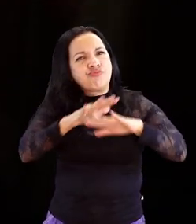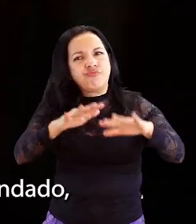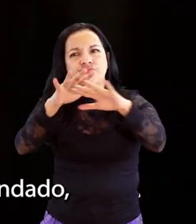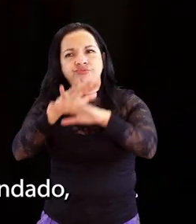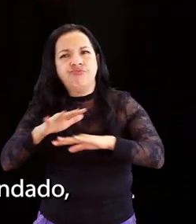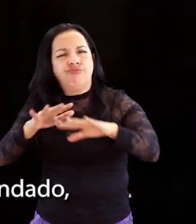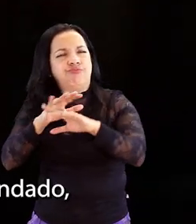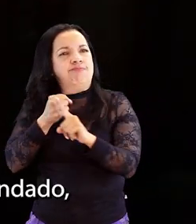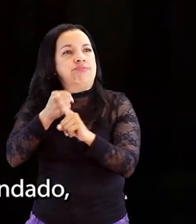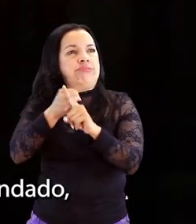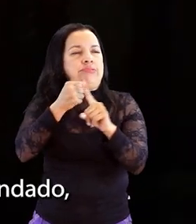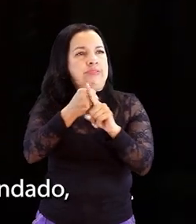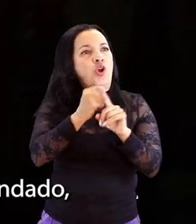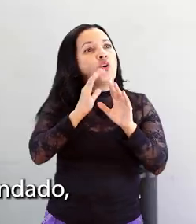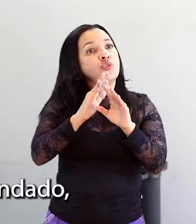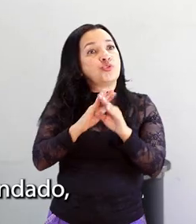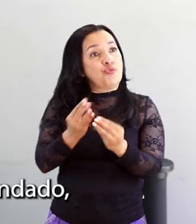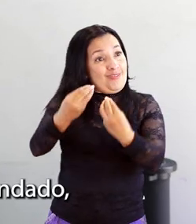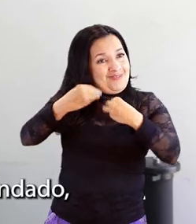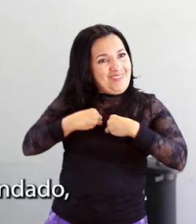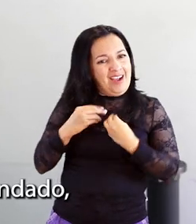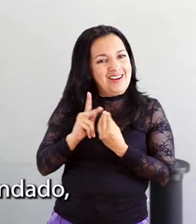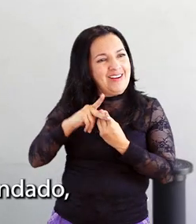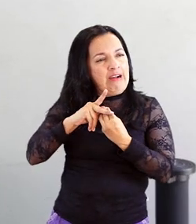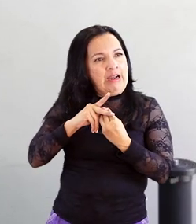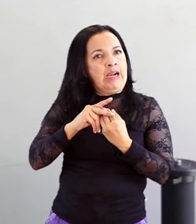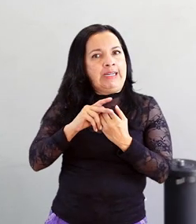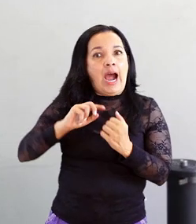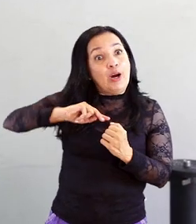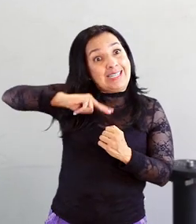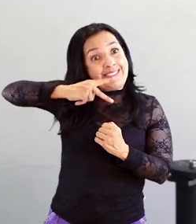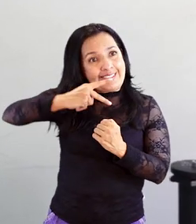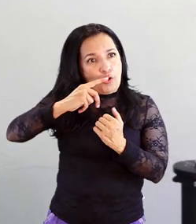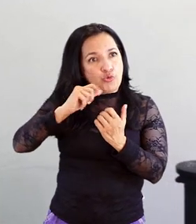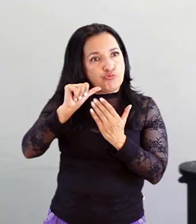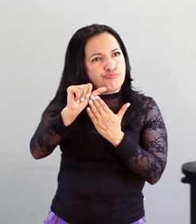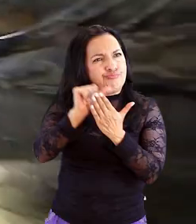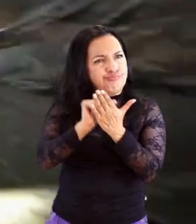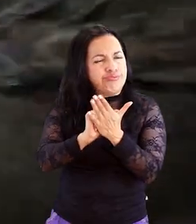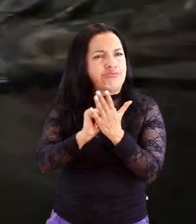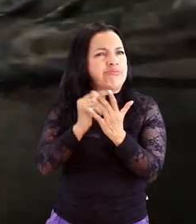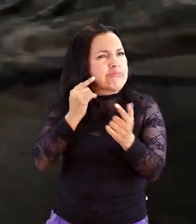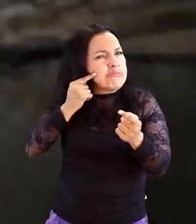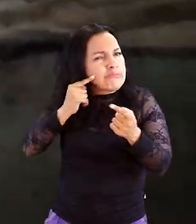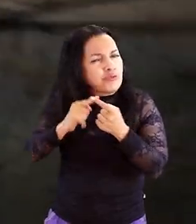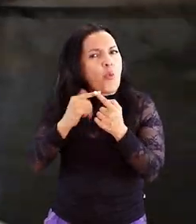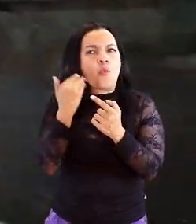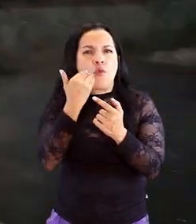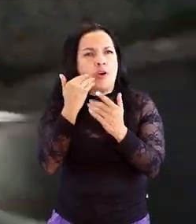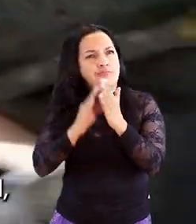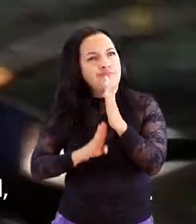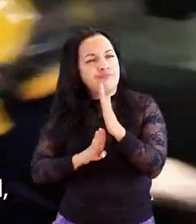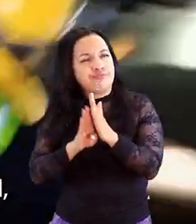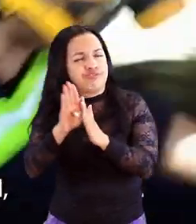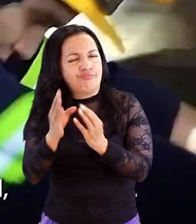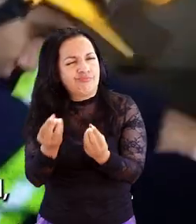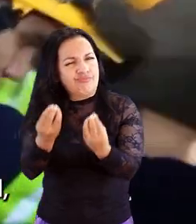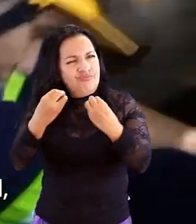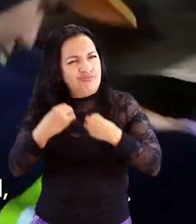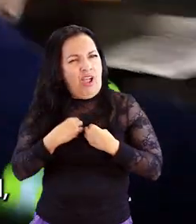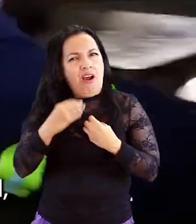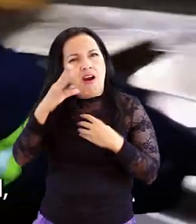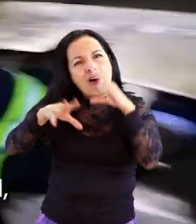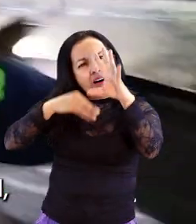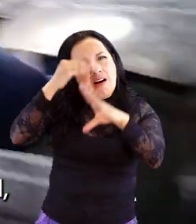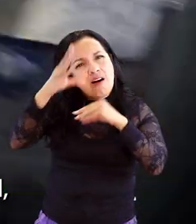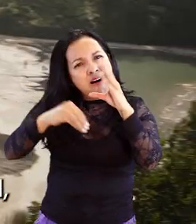distintas áreas, porque sabemos que con todas las herramientas que nos han brindado, la segunda etapa que está por empezar de Sos Grande Mujer va a venir recargada